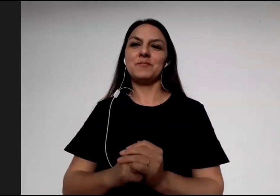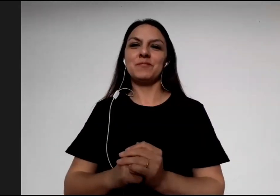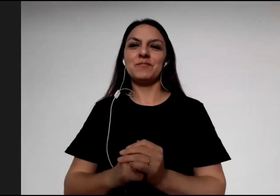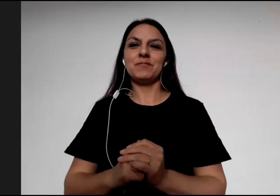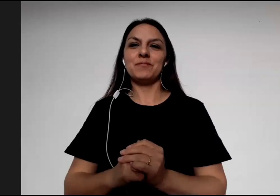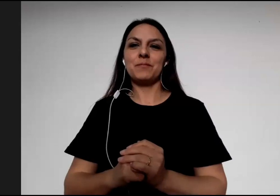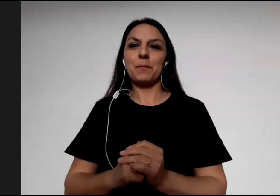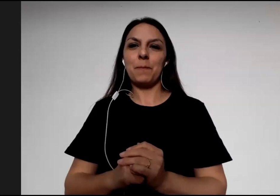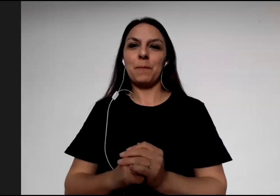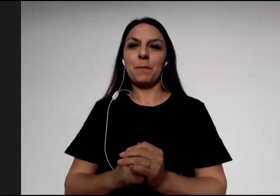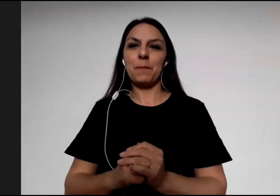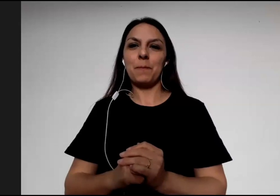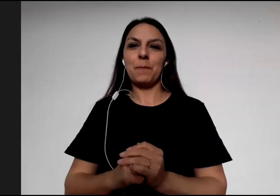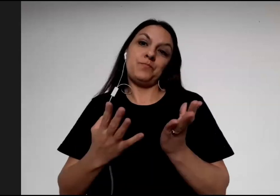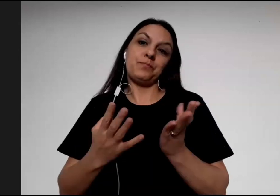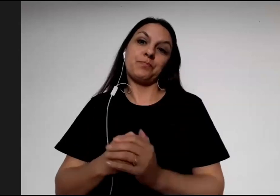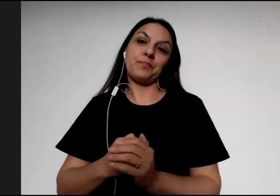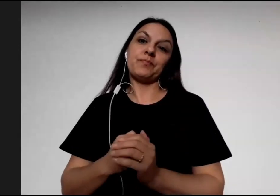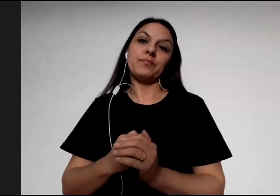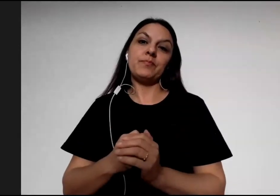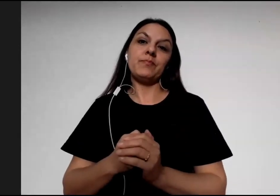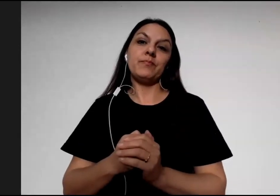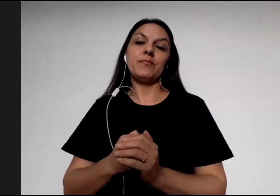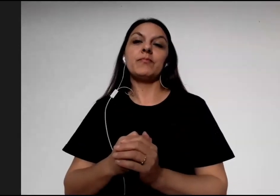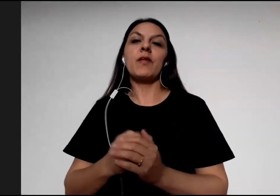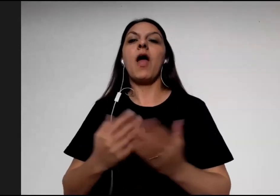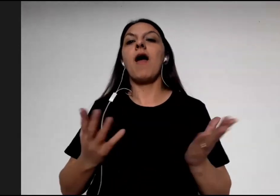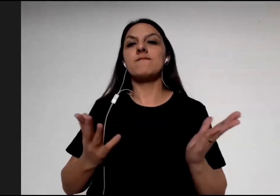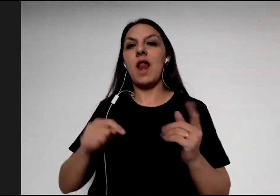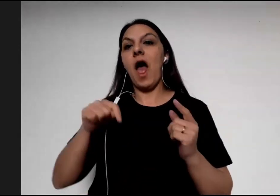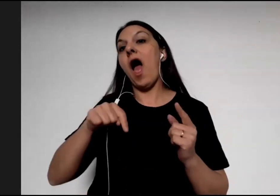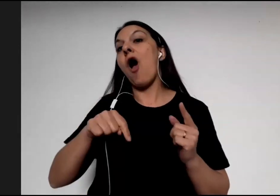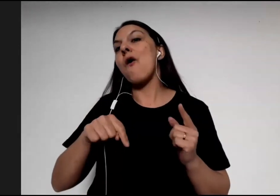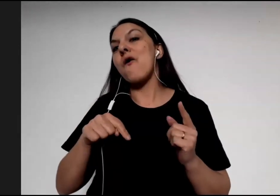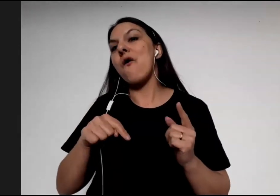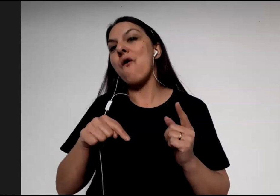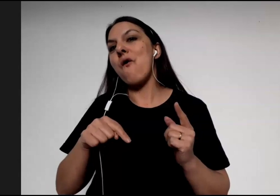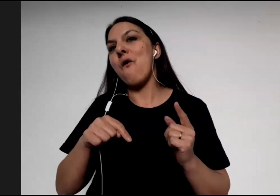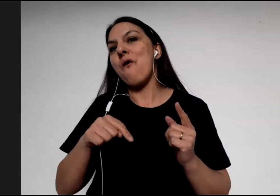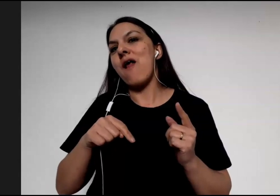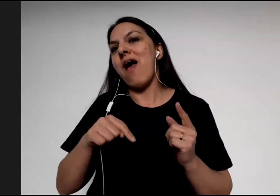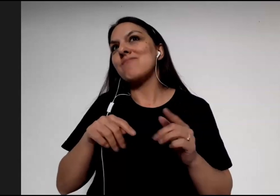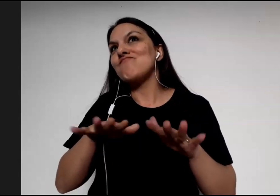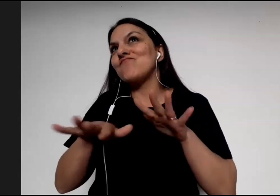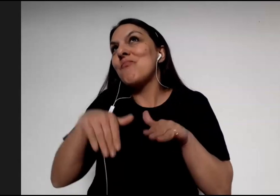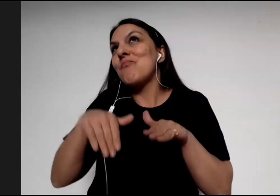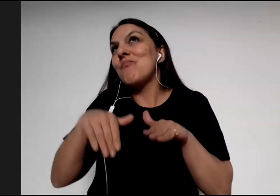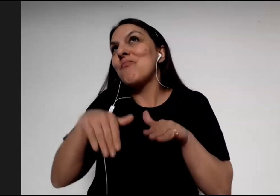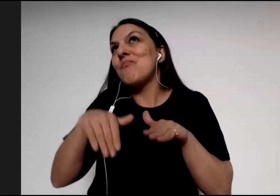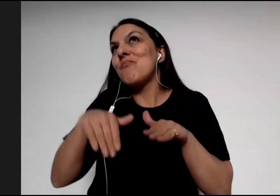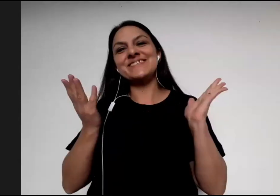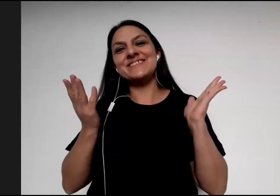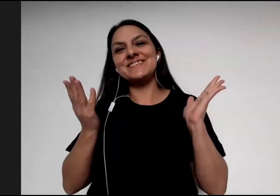Bueno, voy a ver, ahora viene la parte más difícil, ¿no? María Rosa, que vamos a